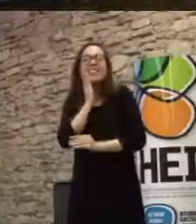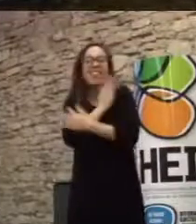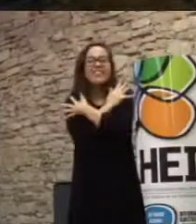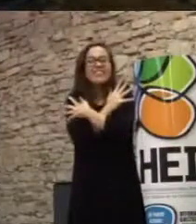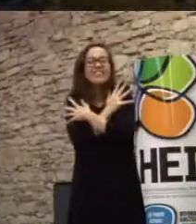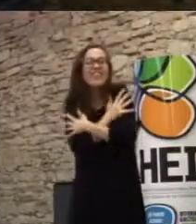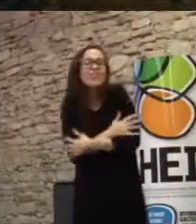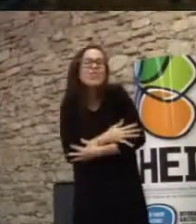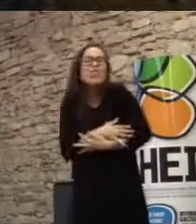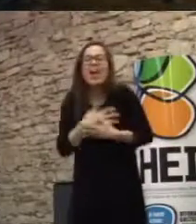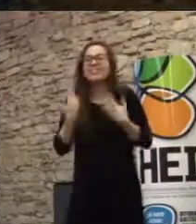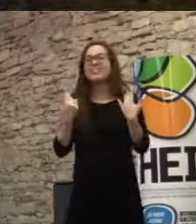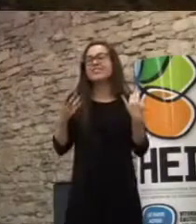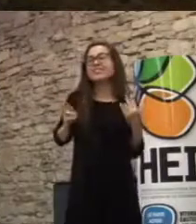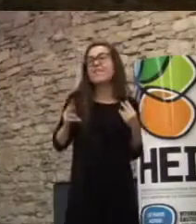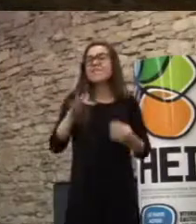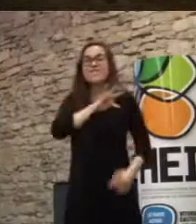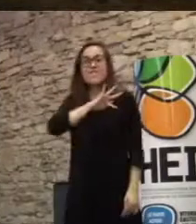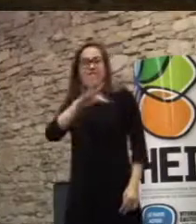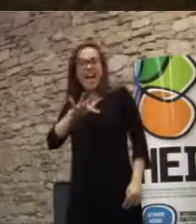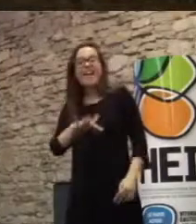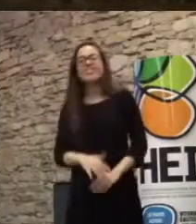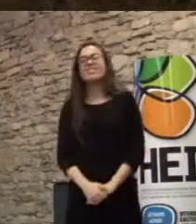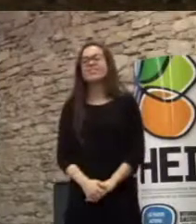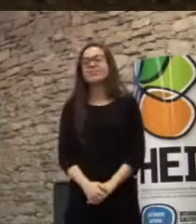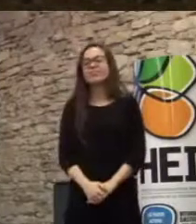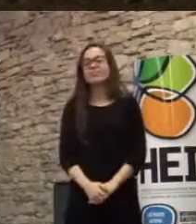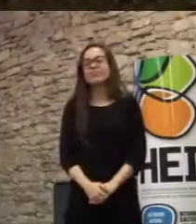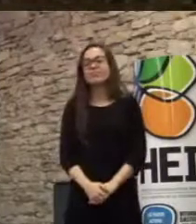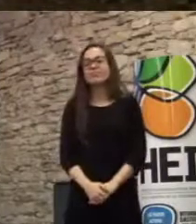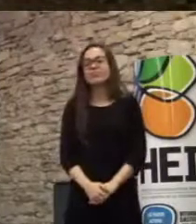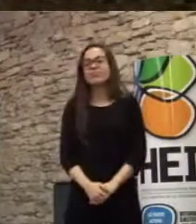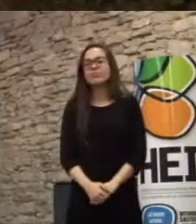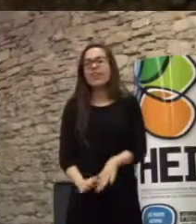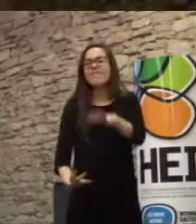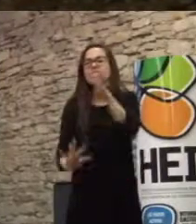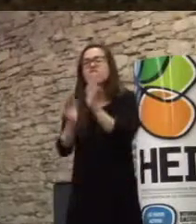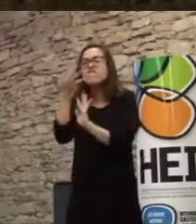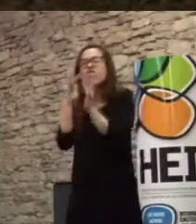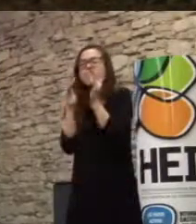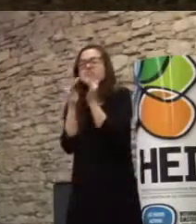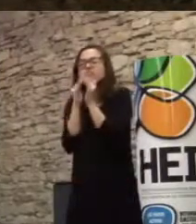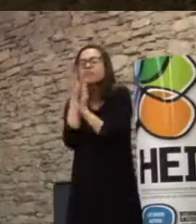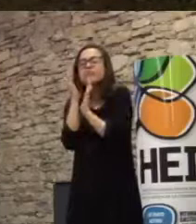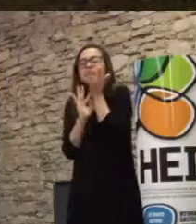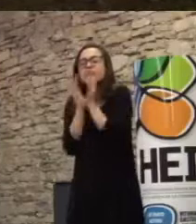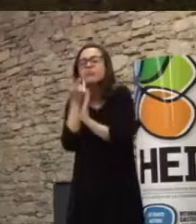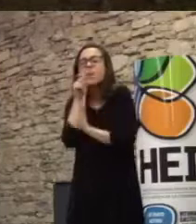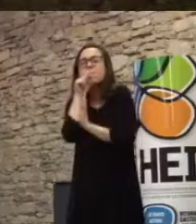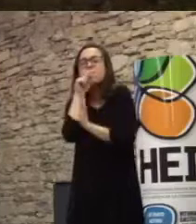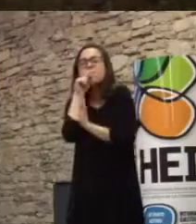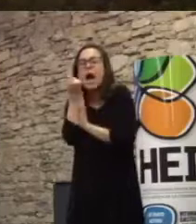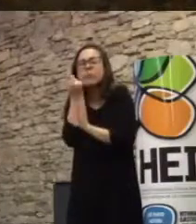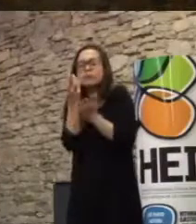entusiasmo fe el crepitar del fuego en el hogar olor a pan recién hecho